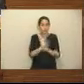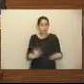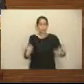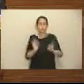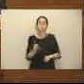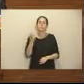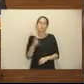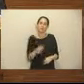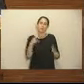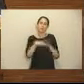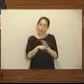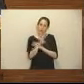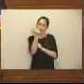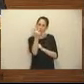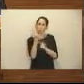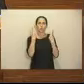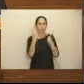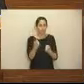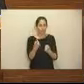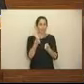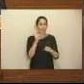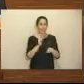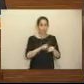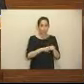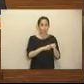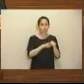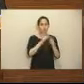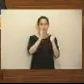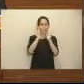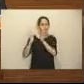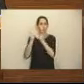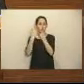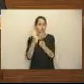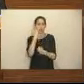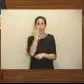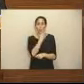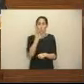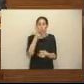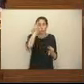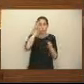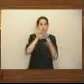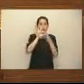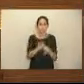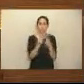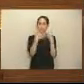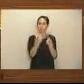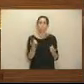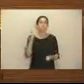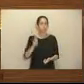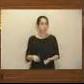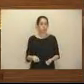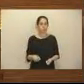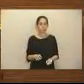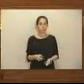le faltan recursos, también le faltan cronogramas y también le faltan compromisos concretos. Y mire, dentro de